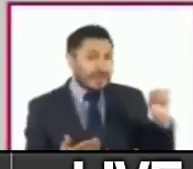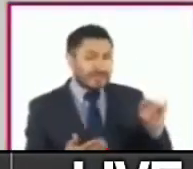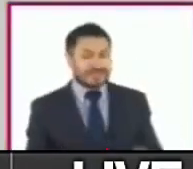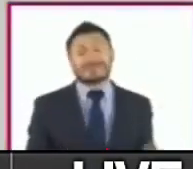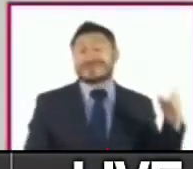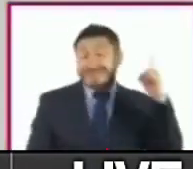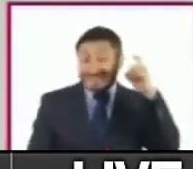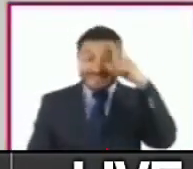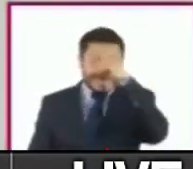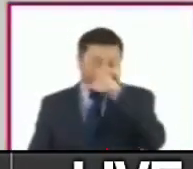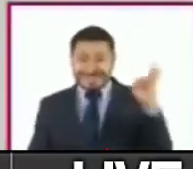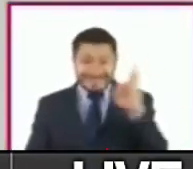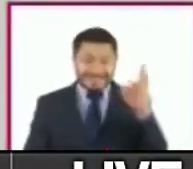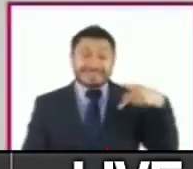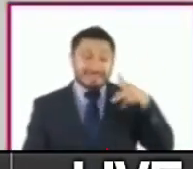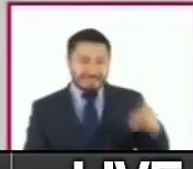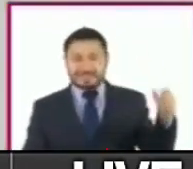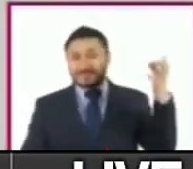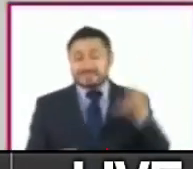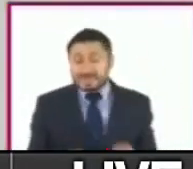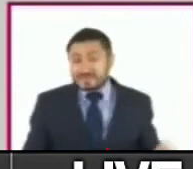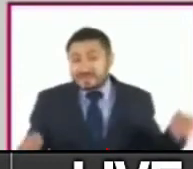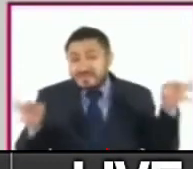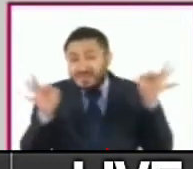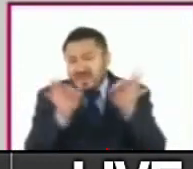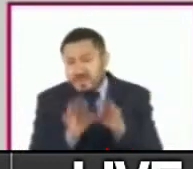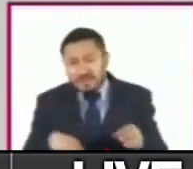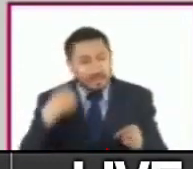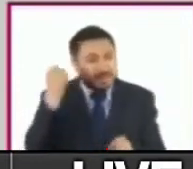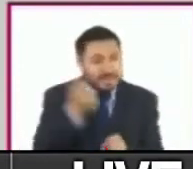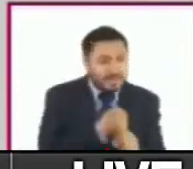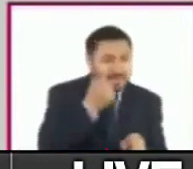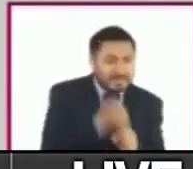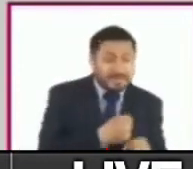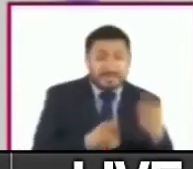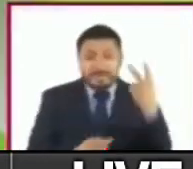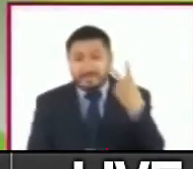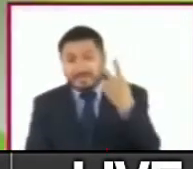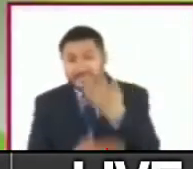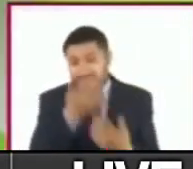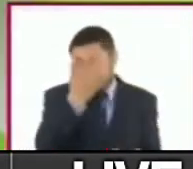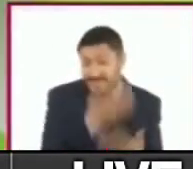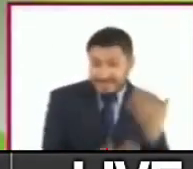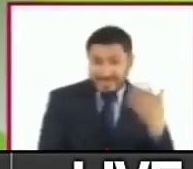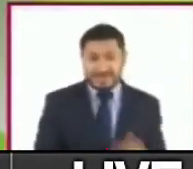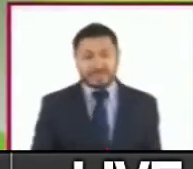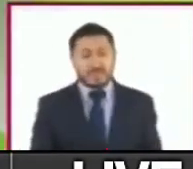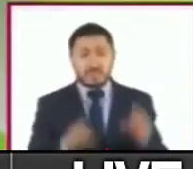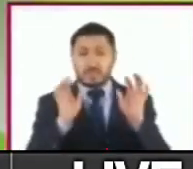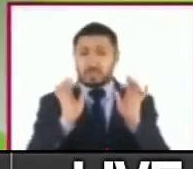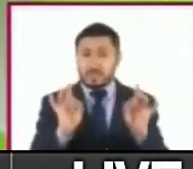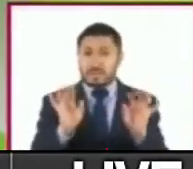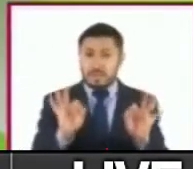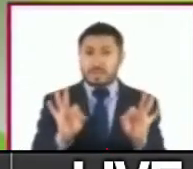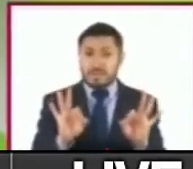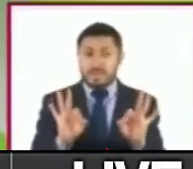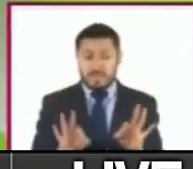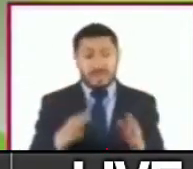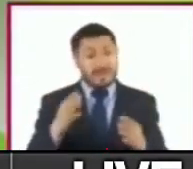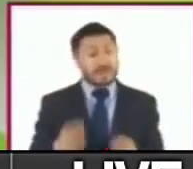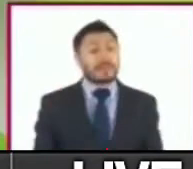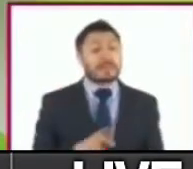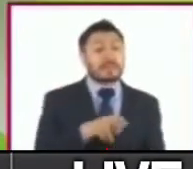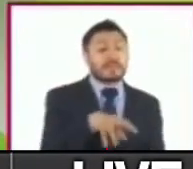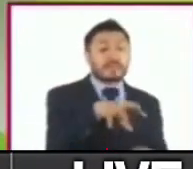bastante. Tal vez, pero siempre es importante ejercitar las dos manos. Perfecto, muy bien. ¿Podemos ir por nuestro